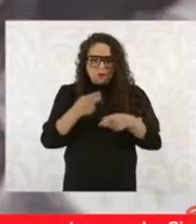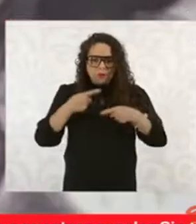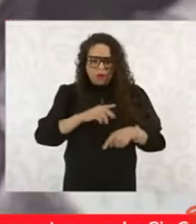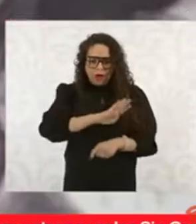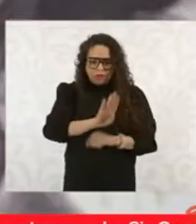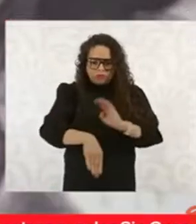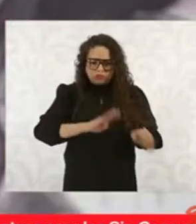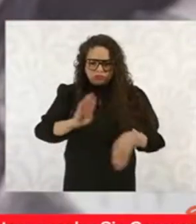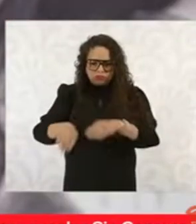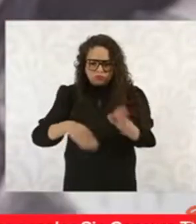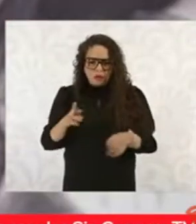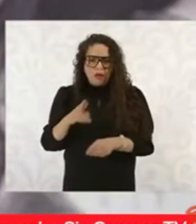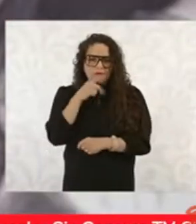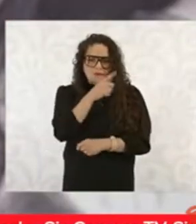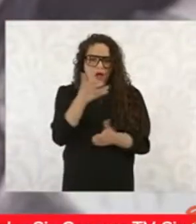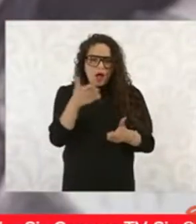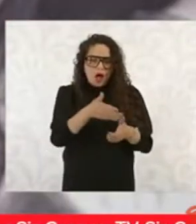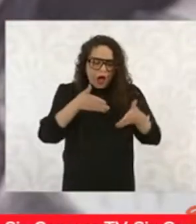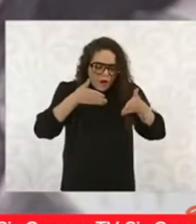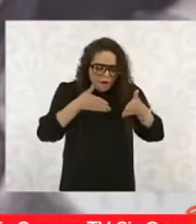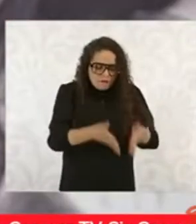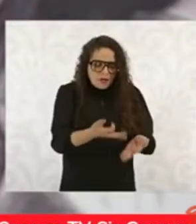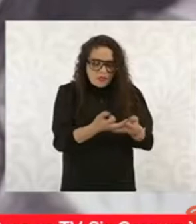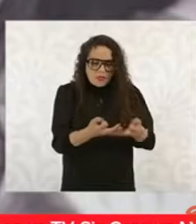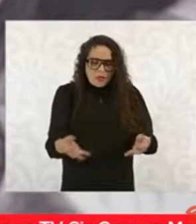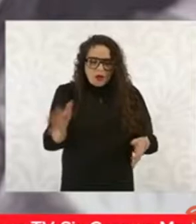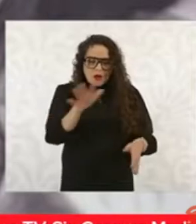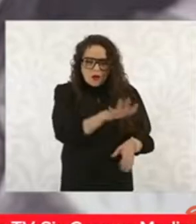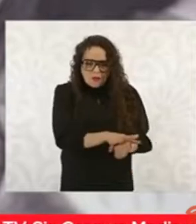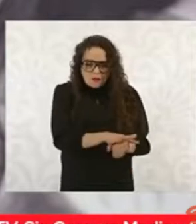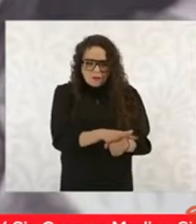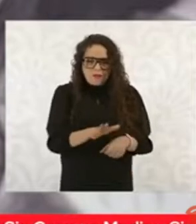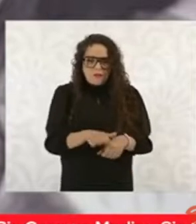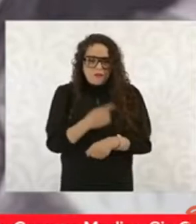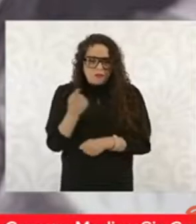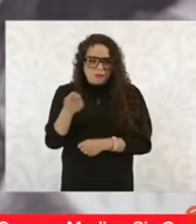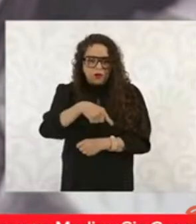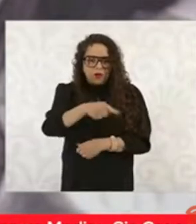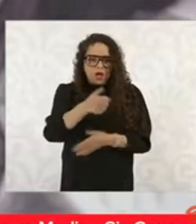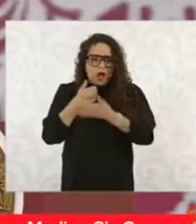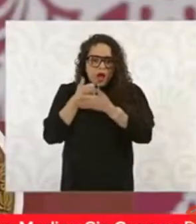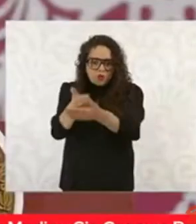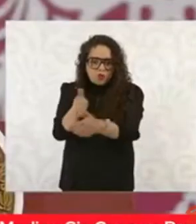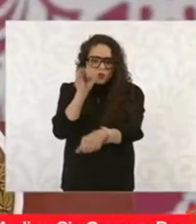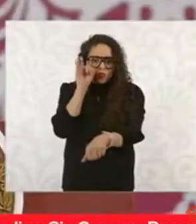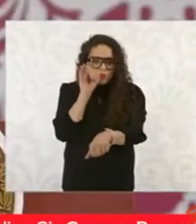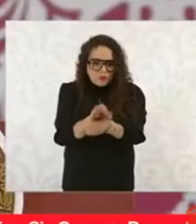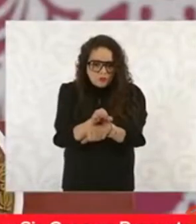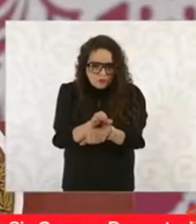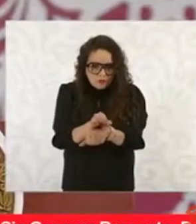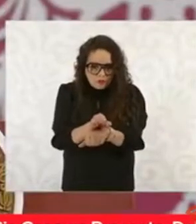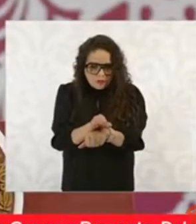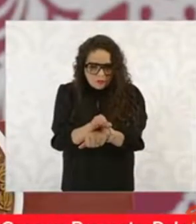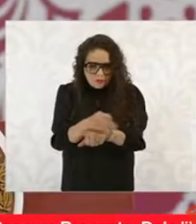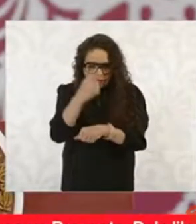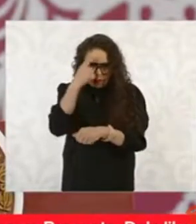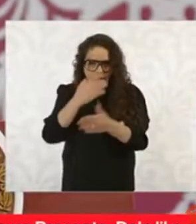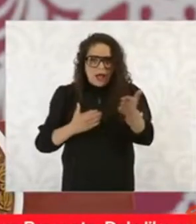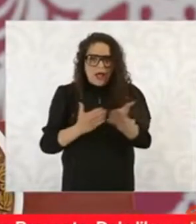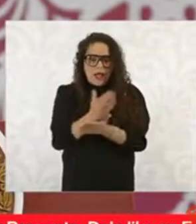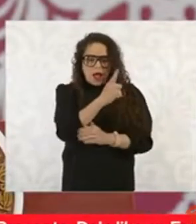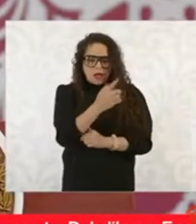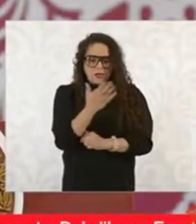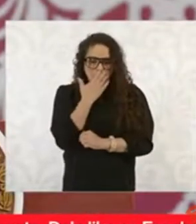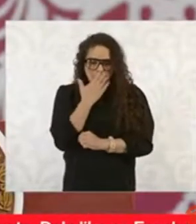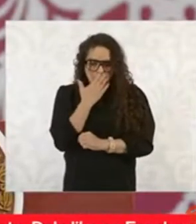los enterraban y decían que por eso llegaron, porque esos difuntos los ayudaron, los defendieron para que llegaran vivos a Sonora. Duraron